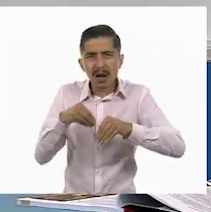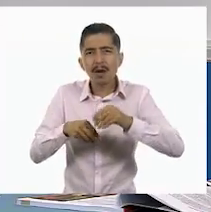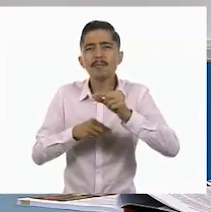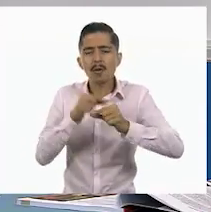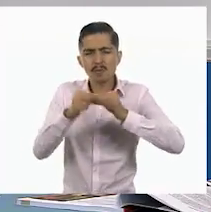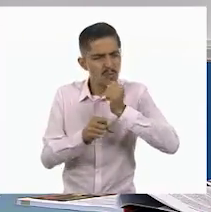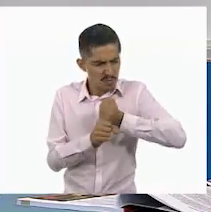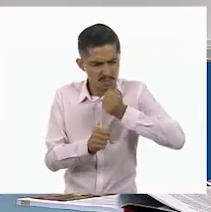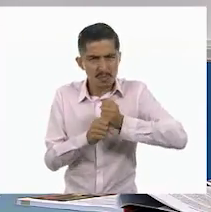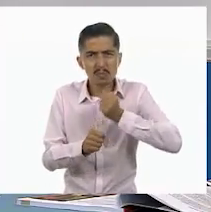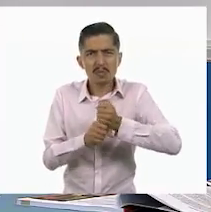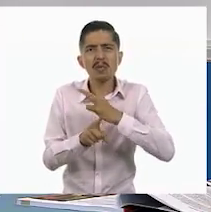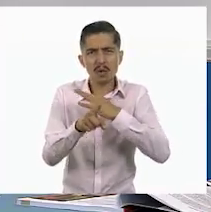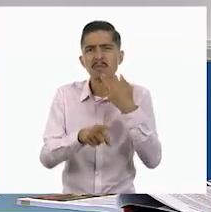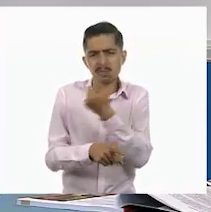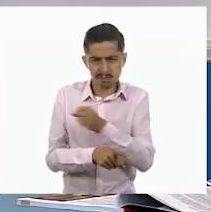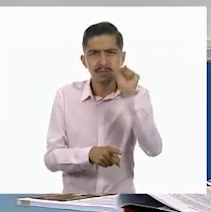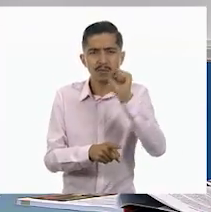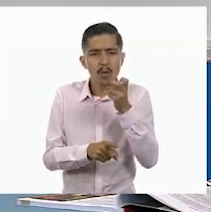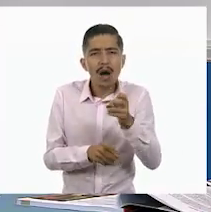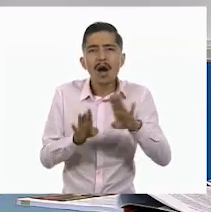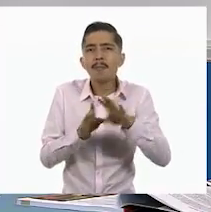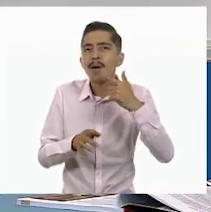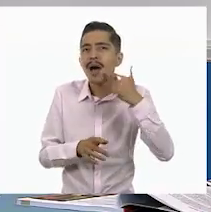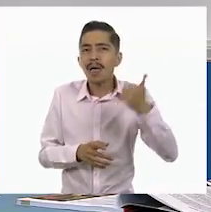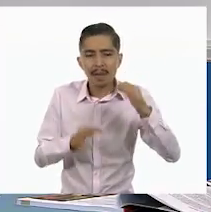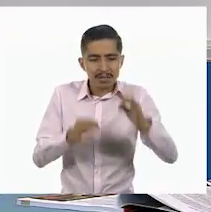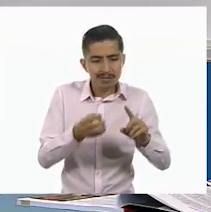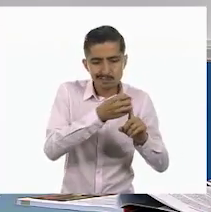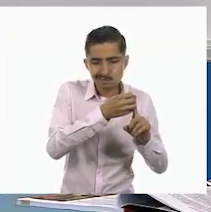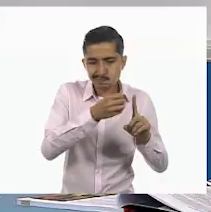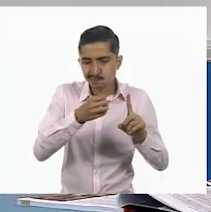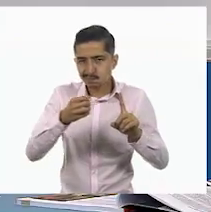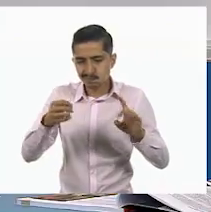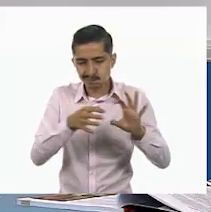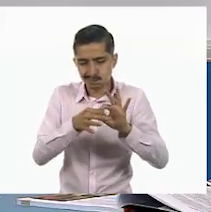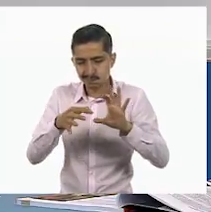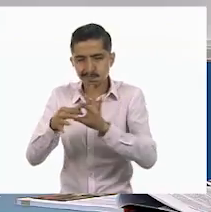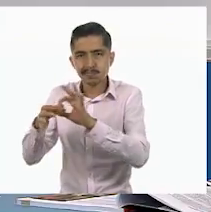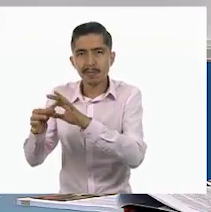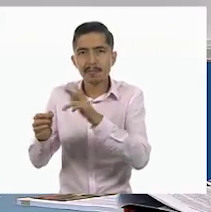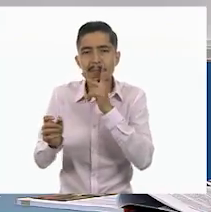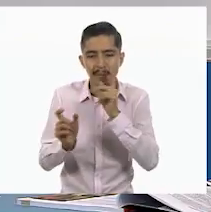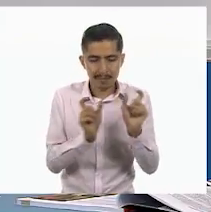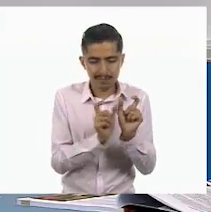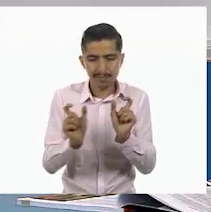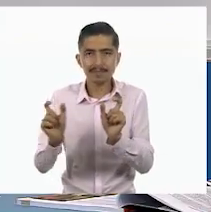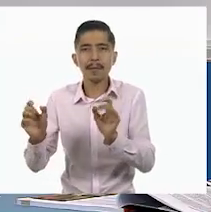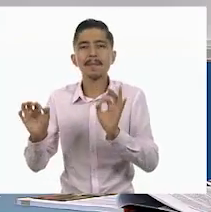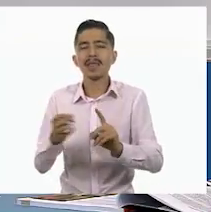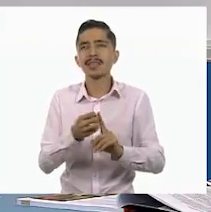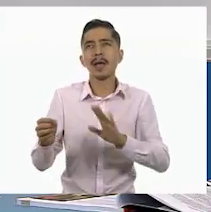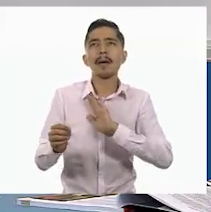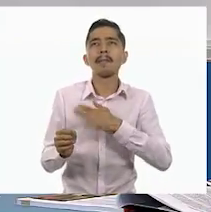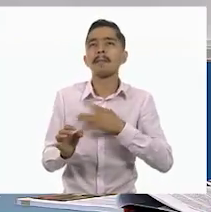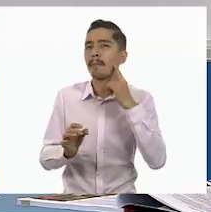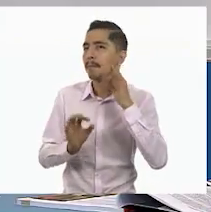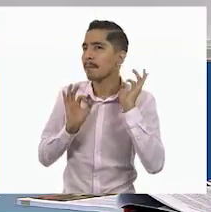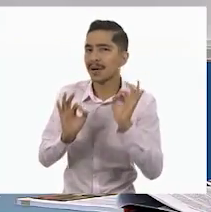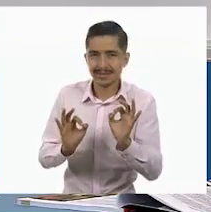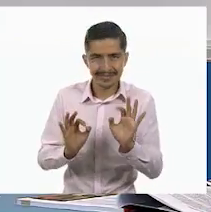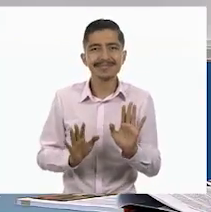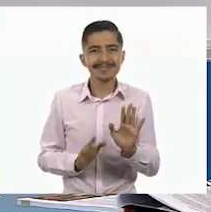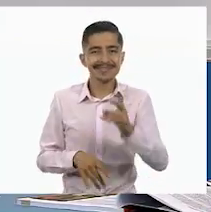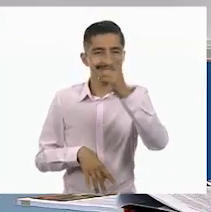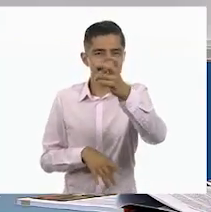todas estas herramientas gramaticales que te hemos estado explicando aquí. Y fíjate, María, que pues yo precisamente hice